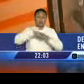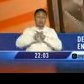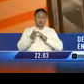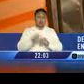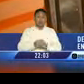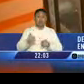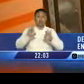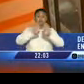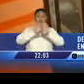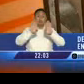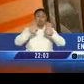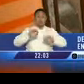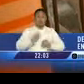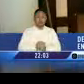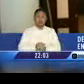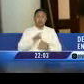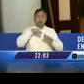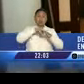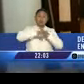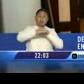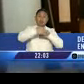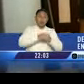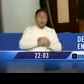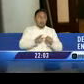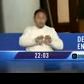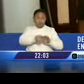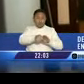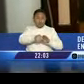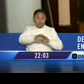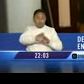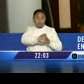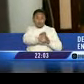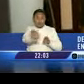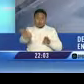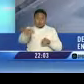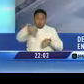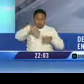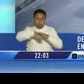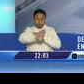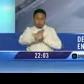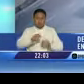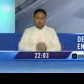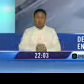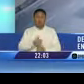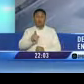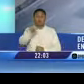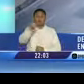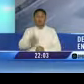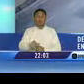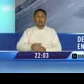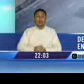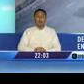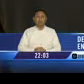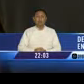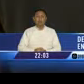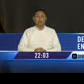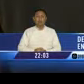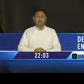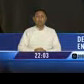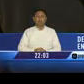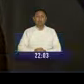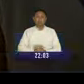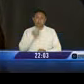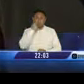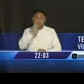Atravesaron este portón, llegaron al departamento, abrieron la puerta e ingresaron. A uno de ellos se lo ve en la grabación.